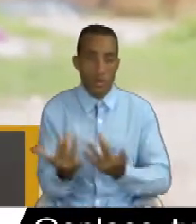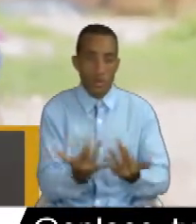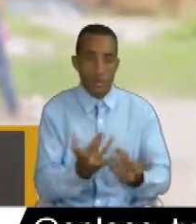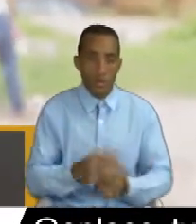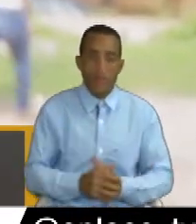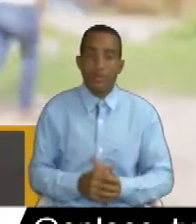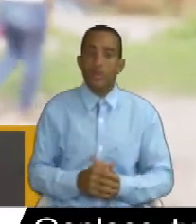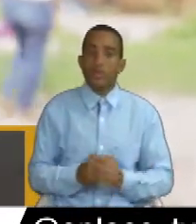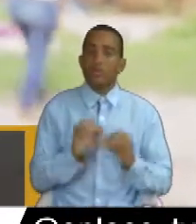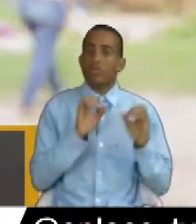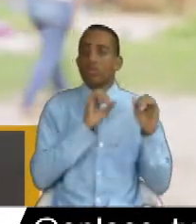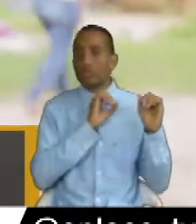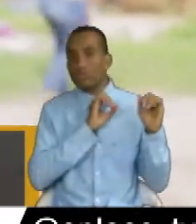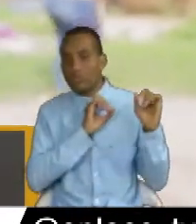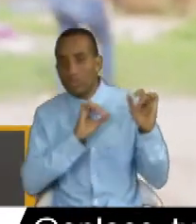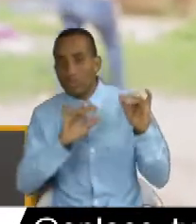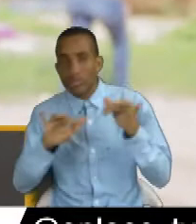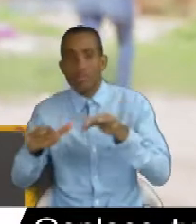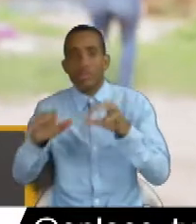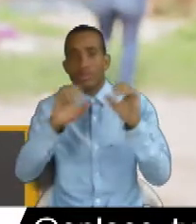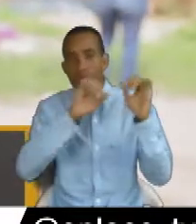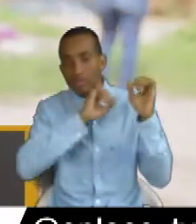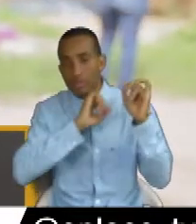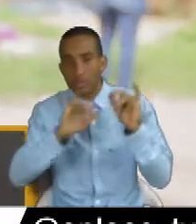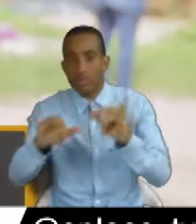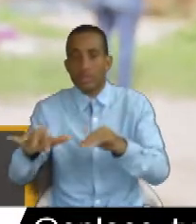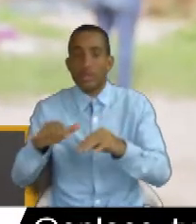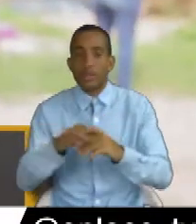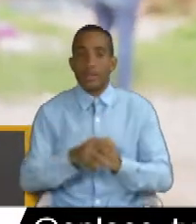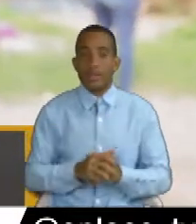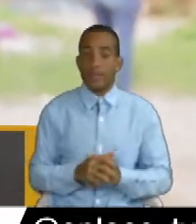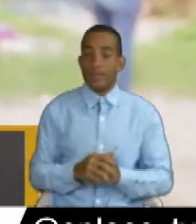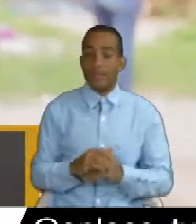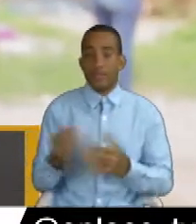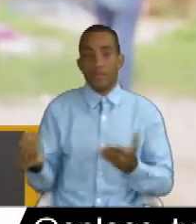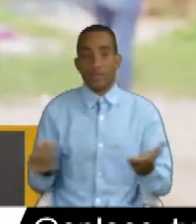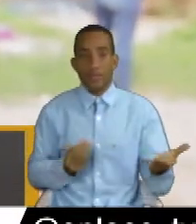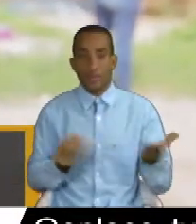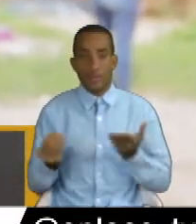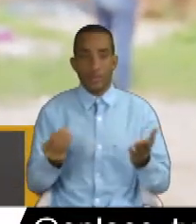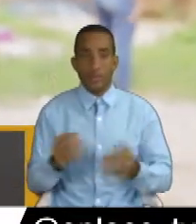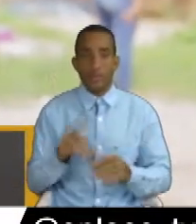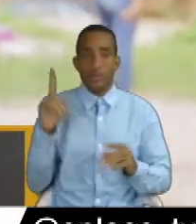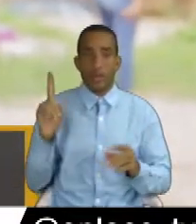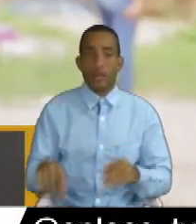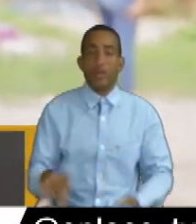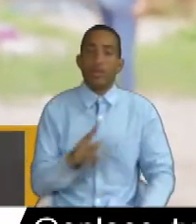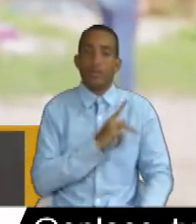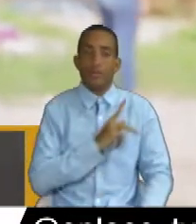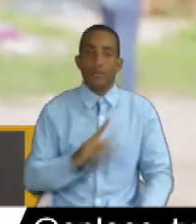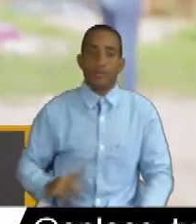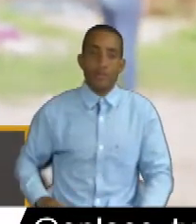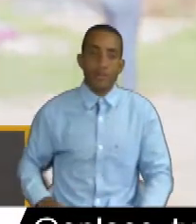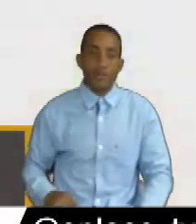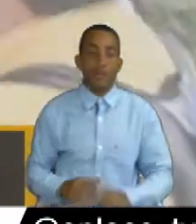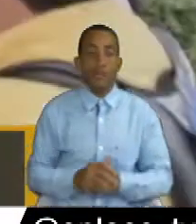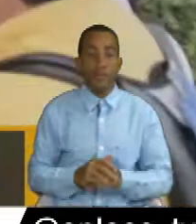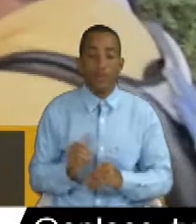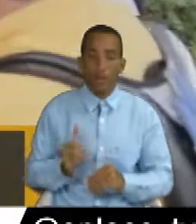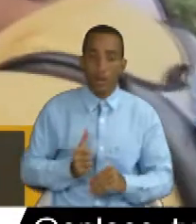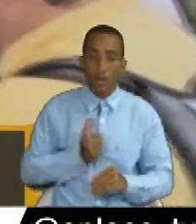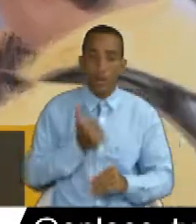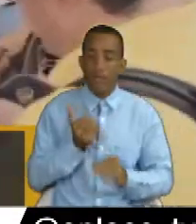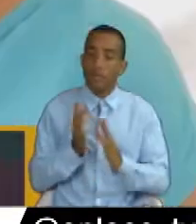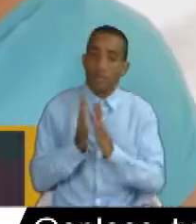a recibir nuestros servicios, los servicios de la personería, pero también aprovecho la oportunidad para